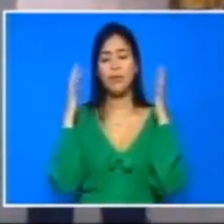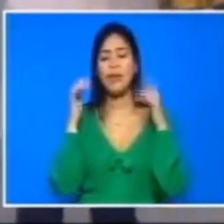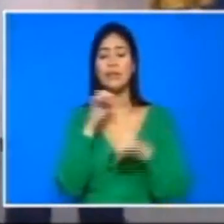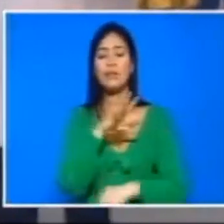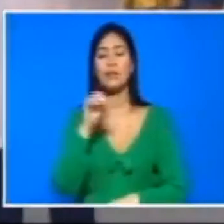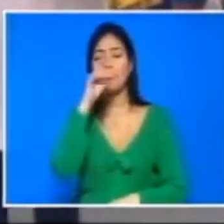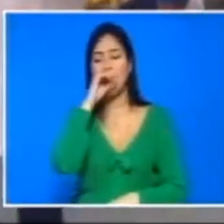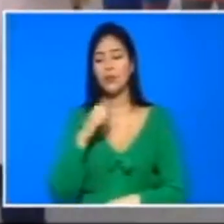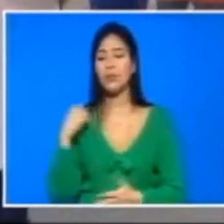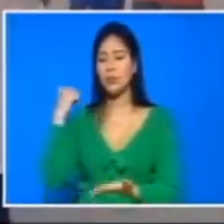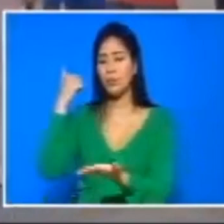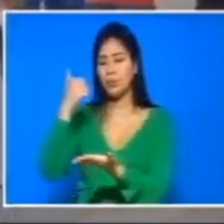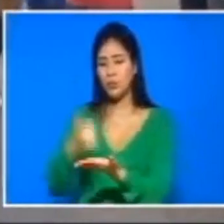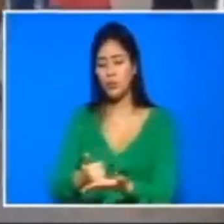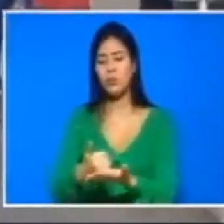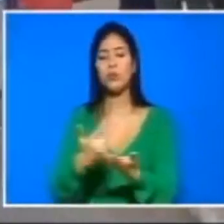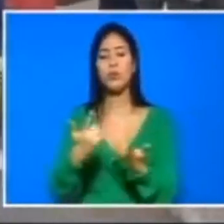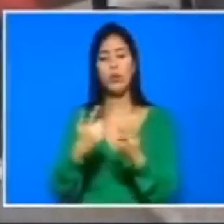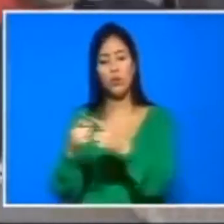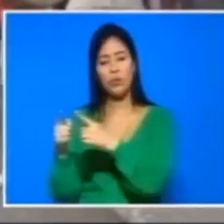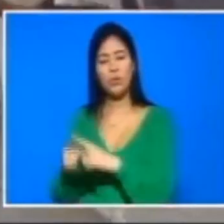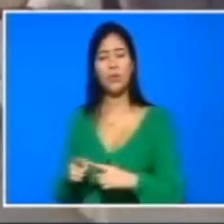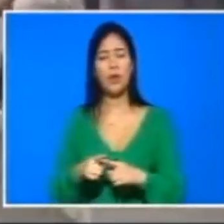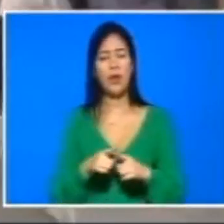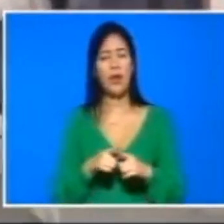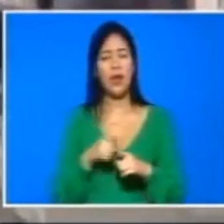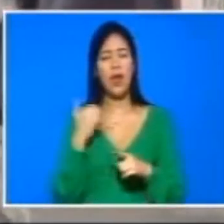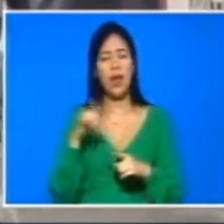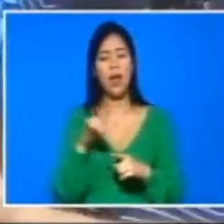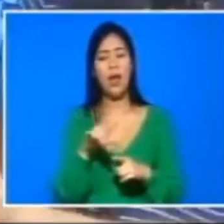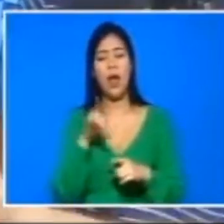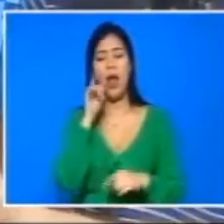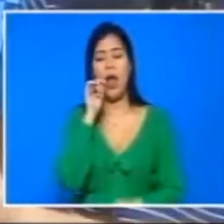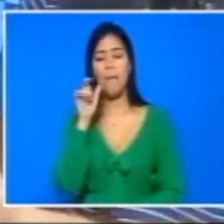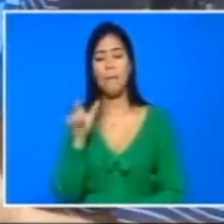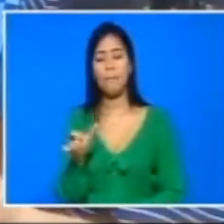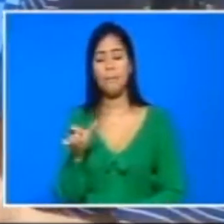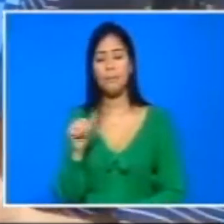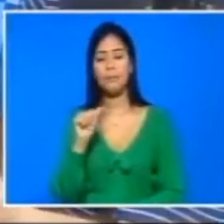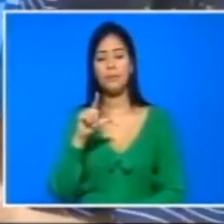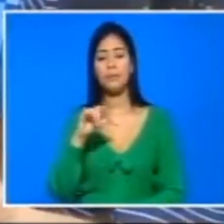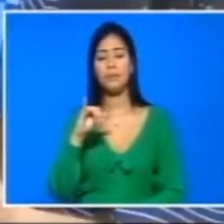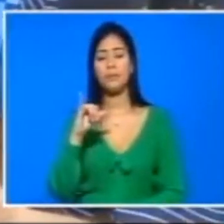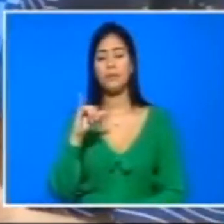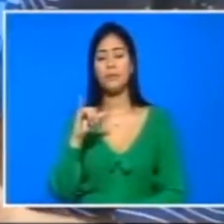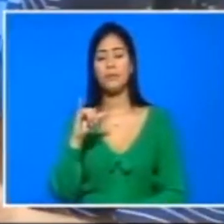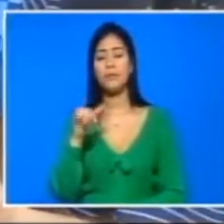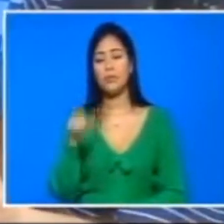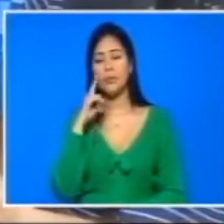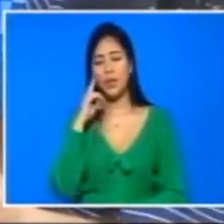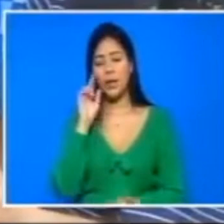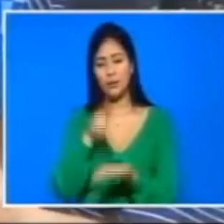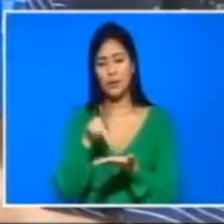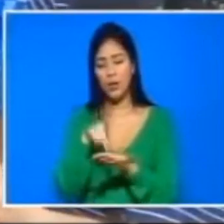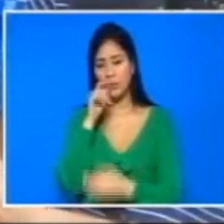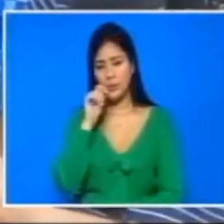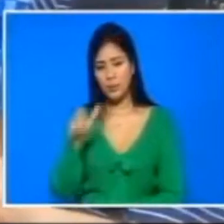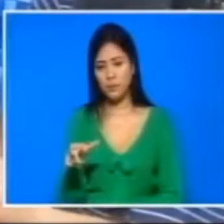años de tradición, en Los Amanes también, que es capitaneado por el cultor popular alias Peluquín, muy conocido como Peluquín, Carlos